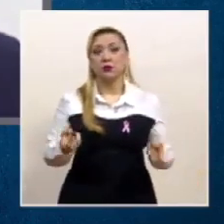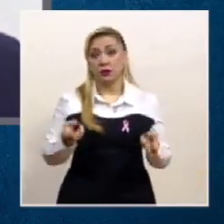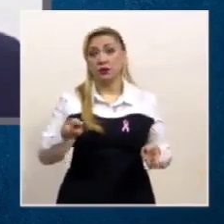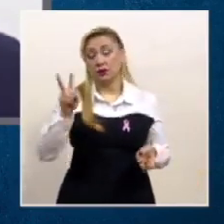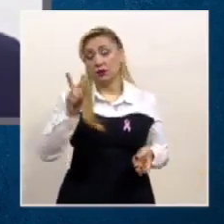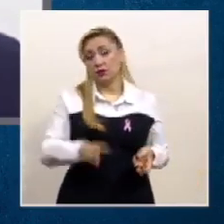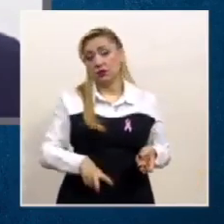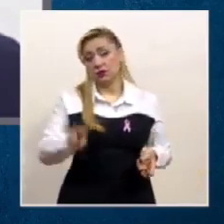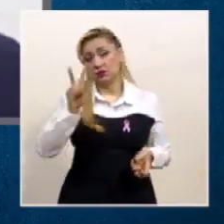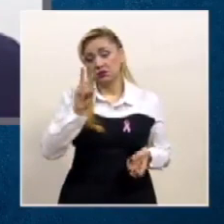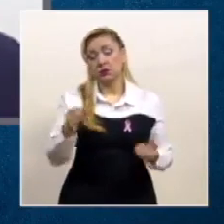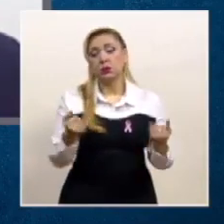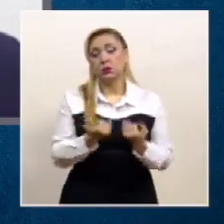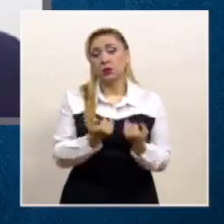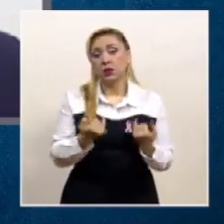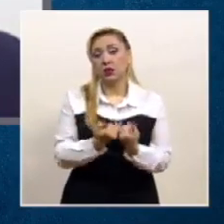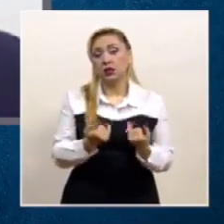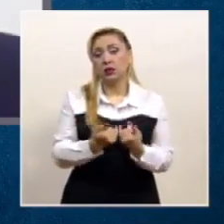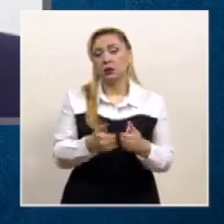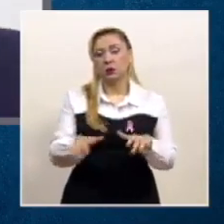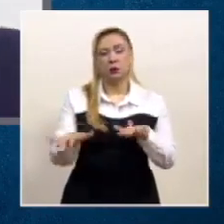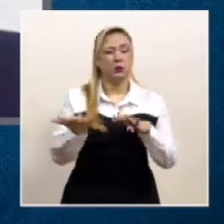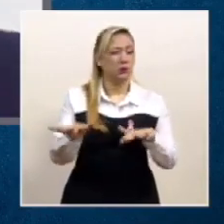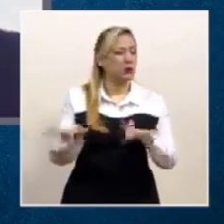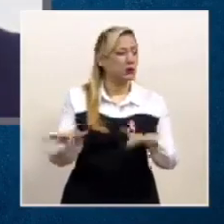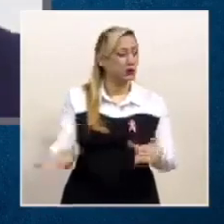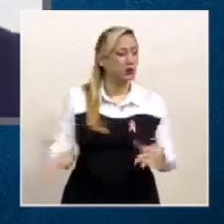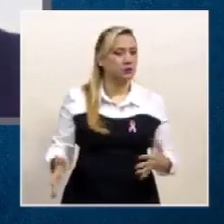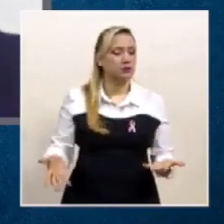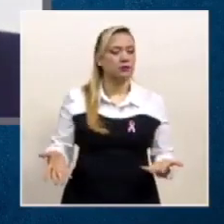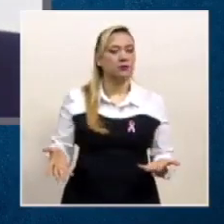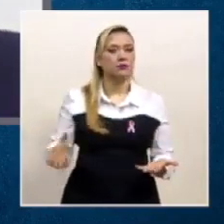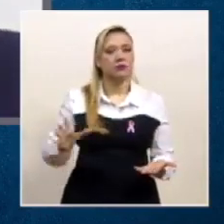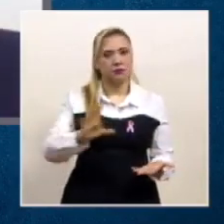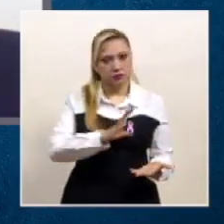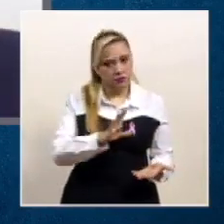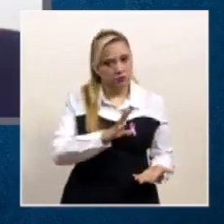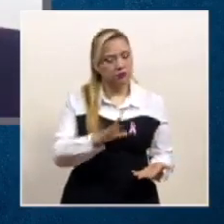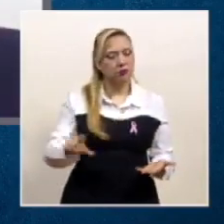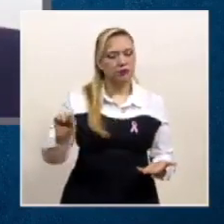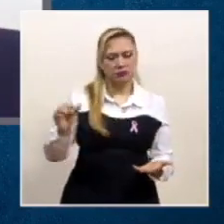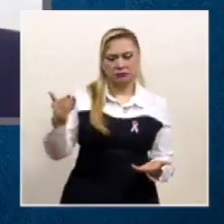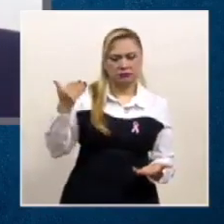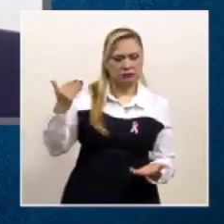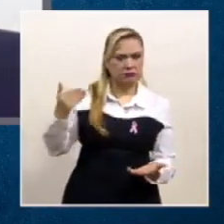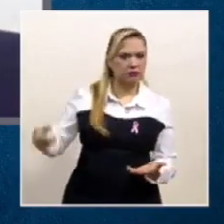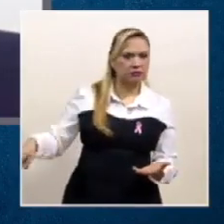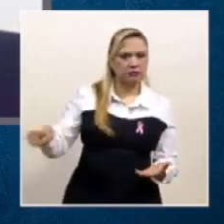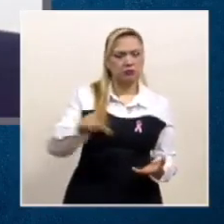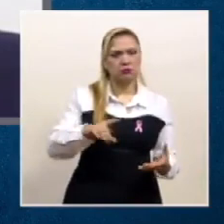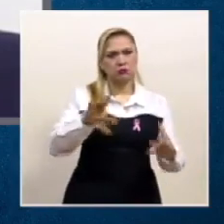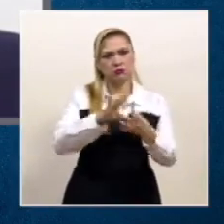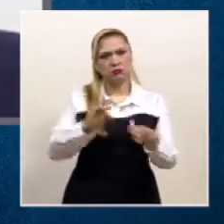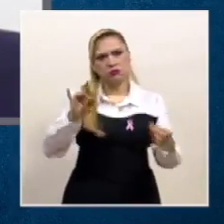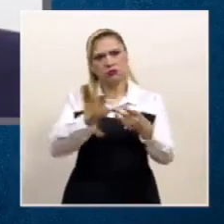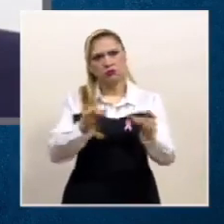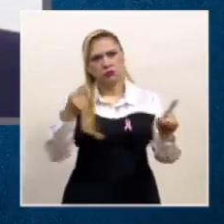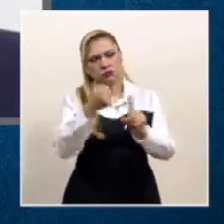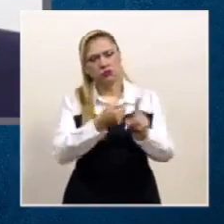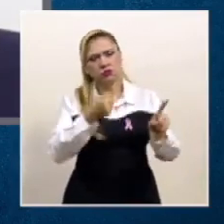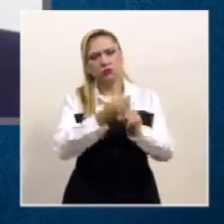lo podemos ver marcado, ¿no? Hay un movimiento muy reciente respecto a